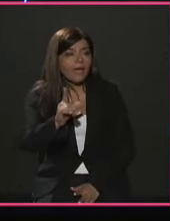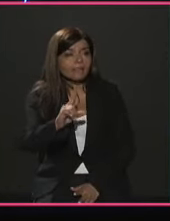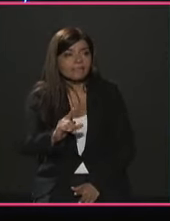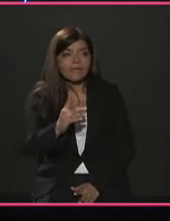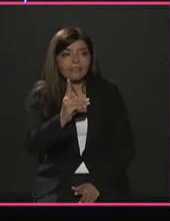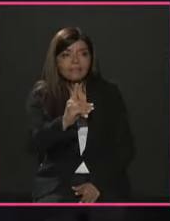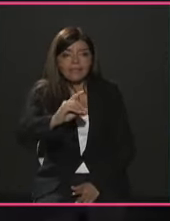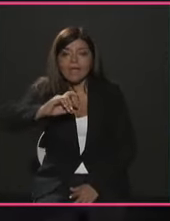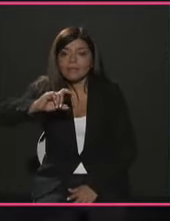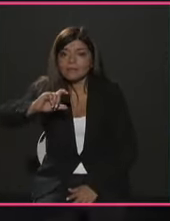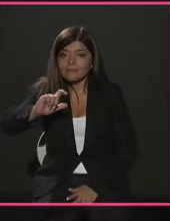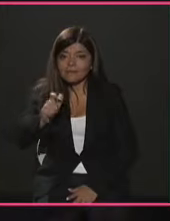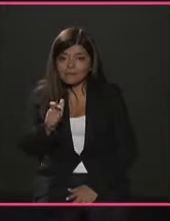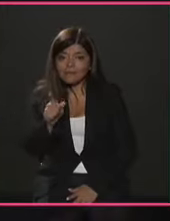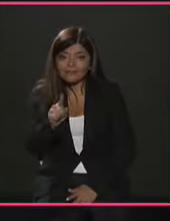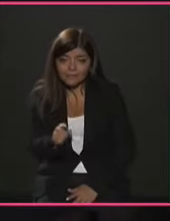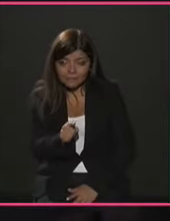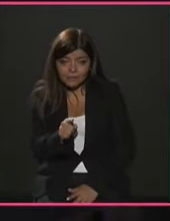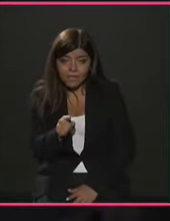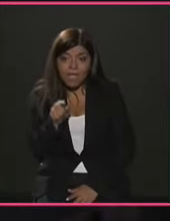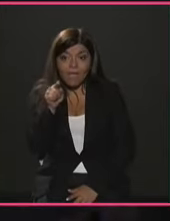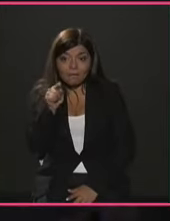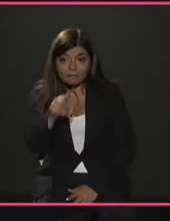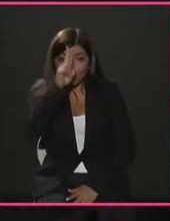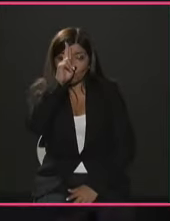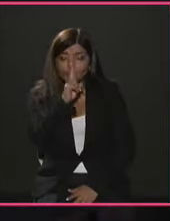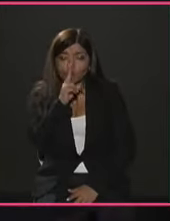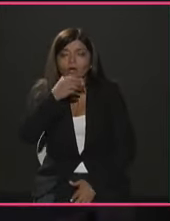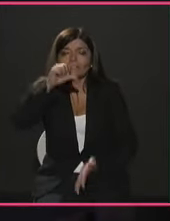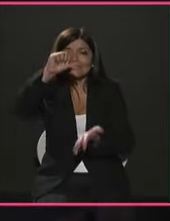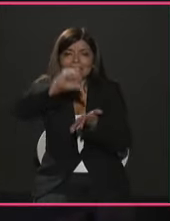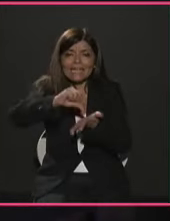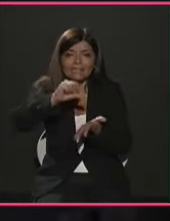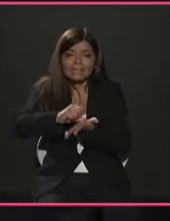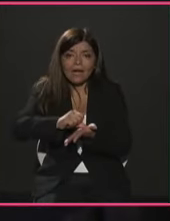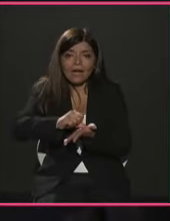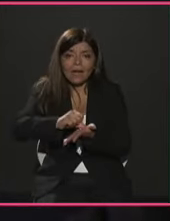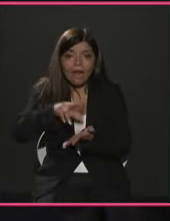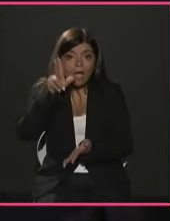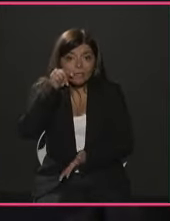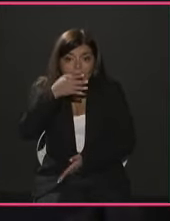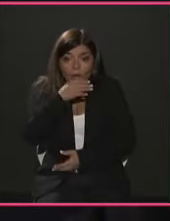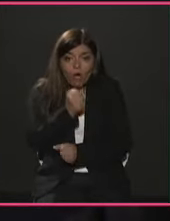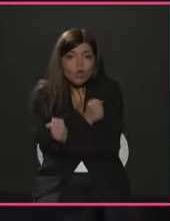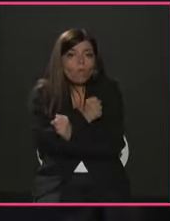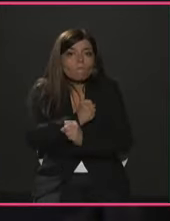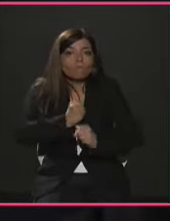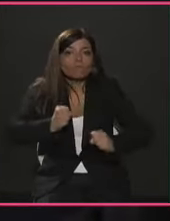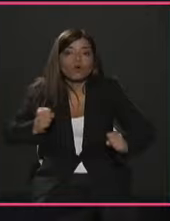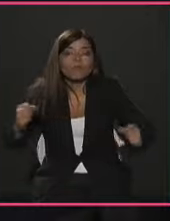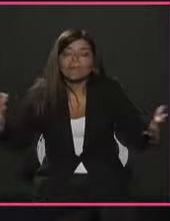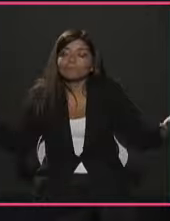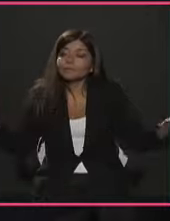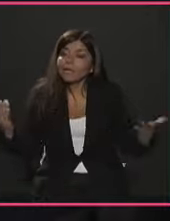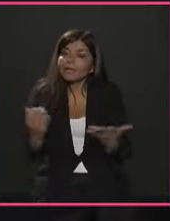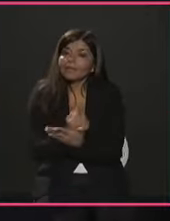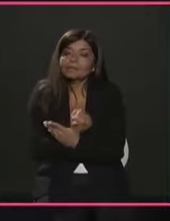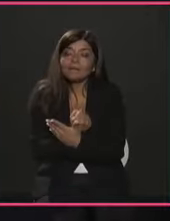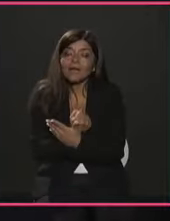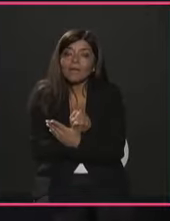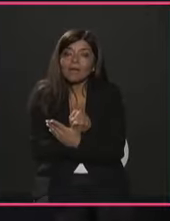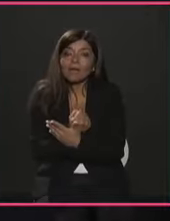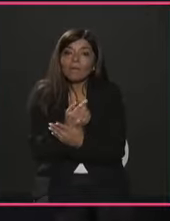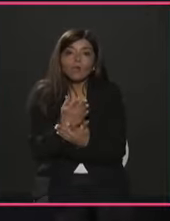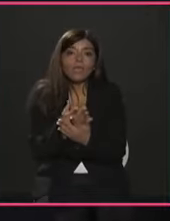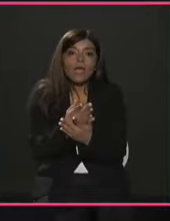sdgs juega un rol central para todos ellos sin agua no podemos alcanzarlos porque hay